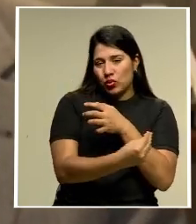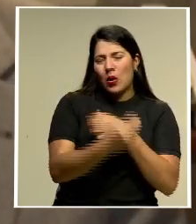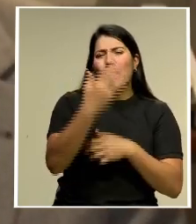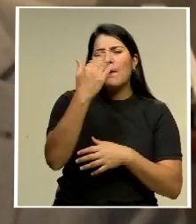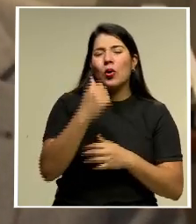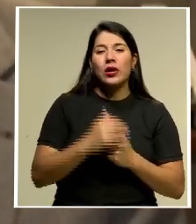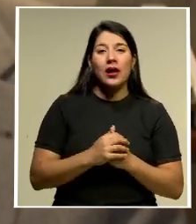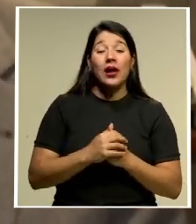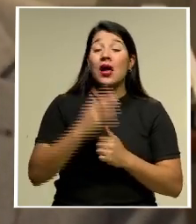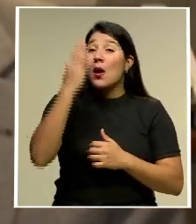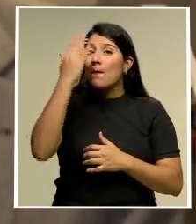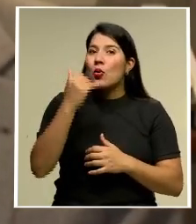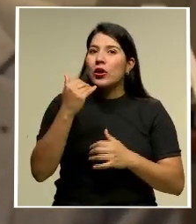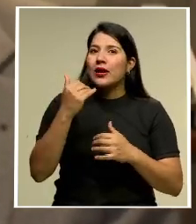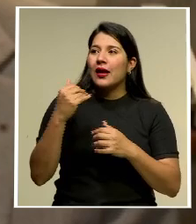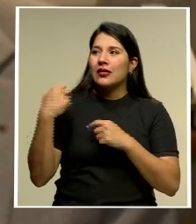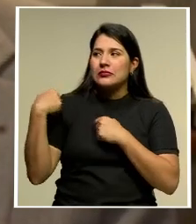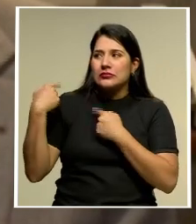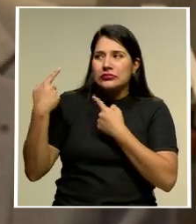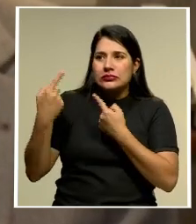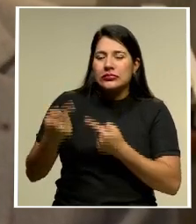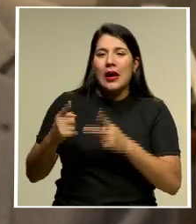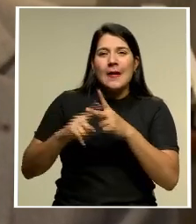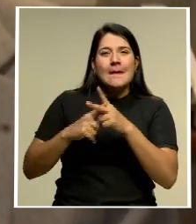se empezaron a dar una serie de fenómenos